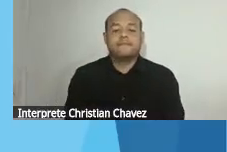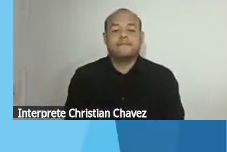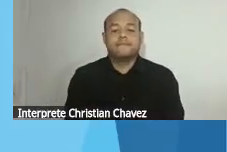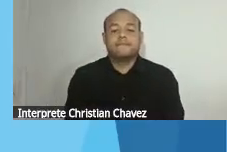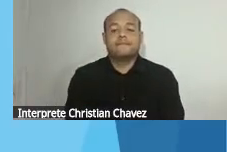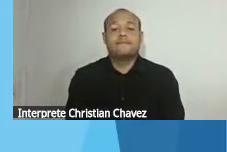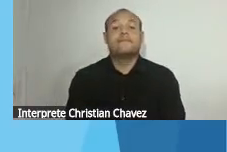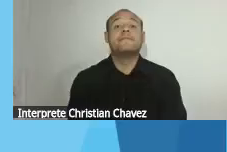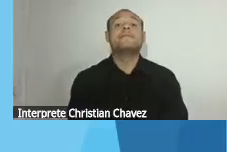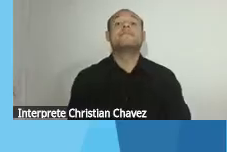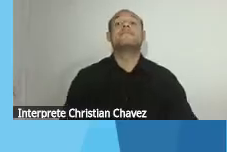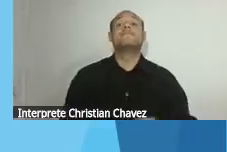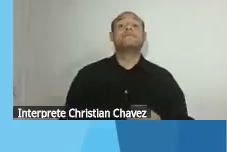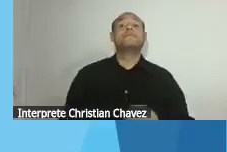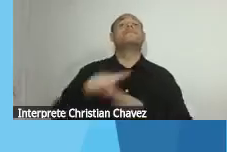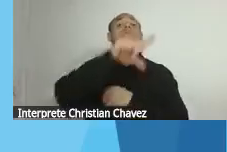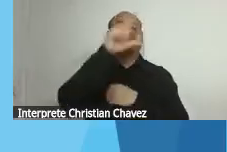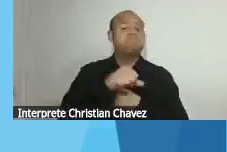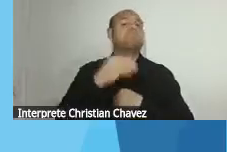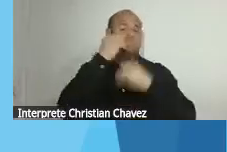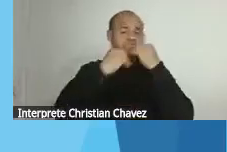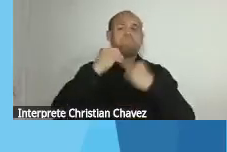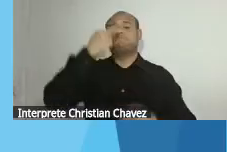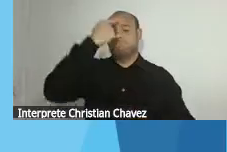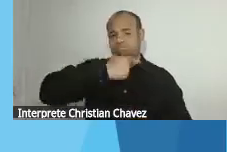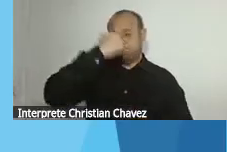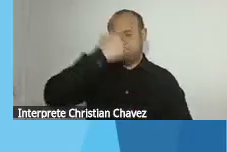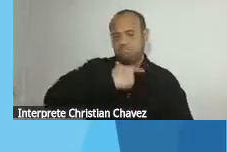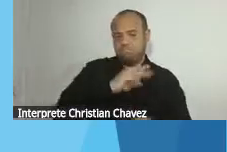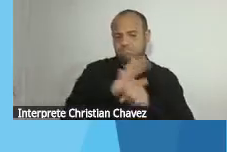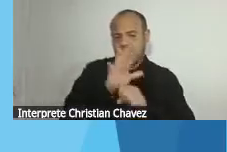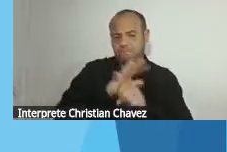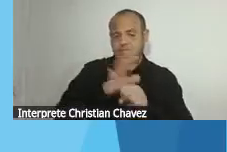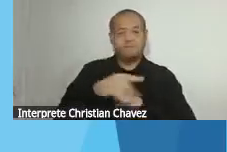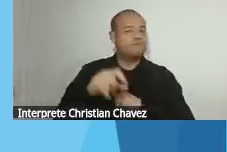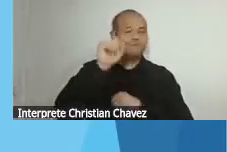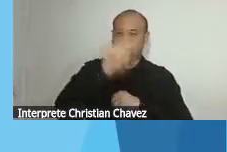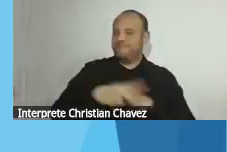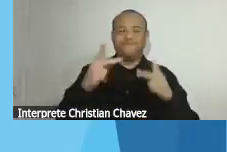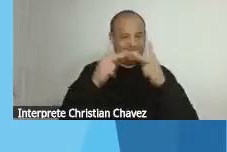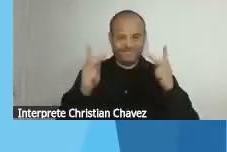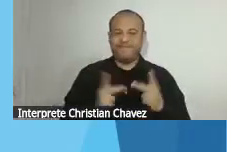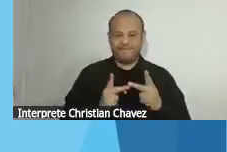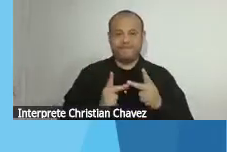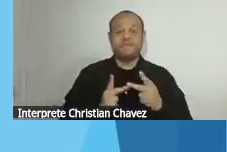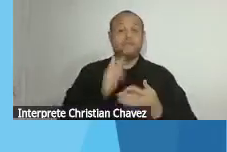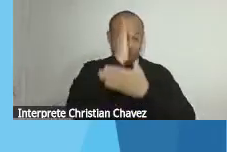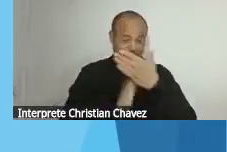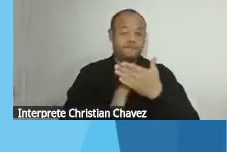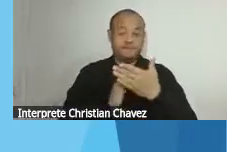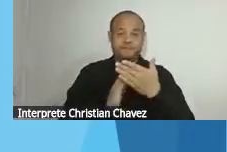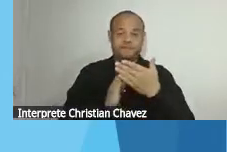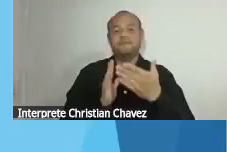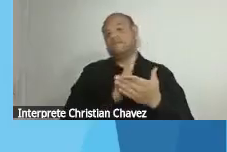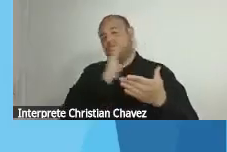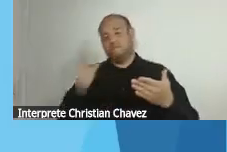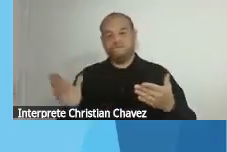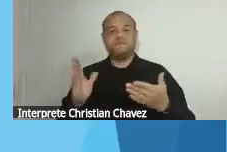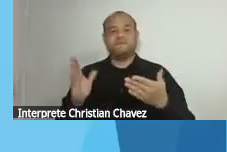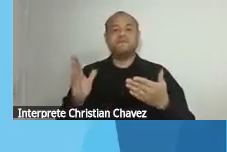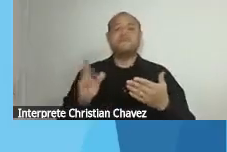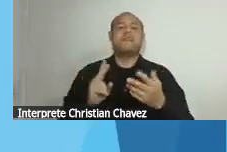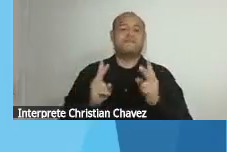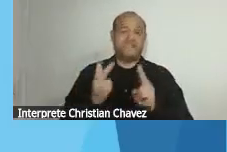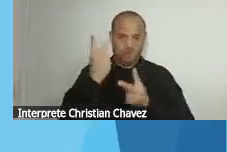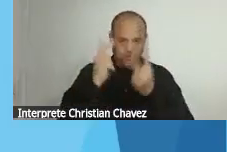Y aquí tenemos pues una cena utilizando pues este mismo plato, que es una ensalada de manzana con